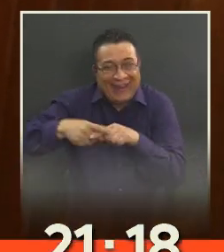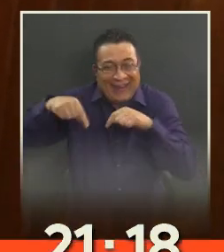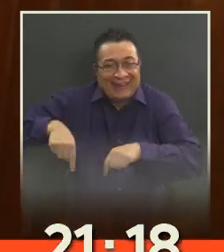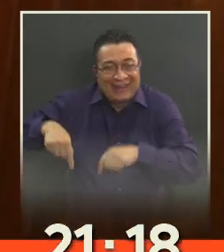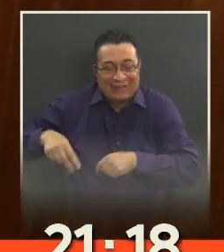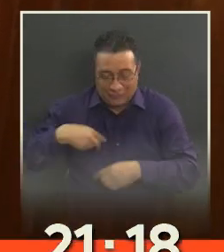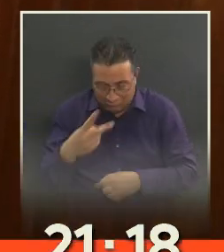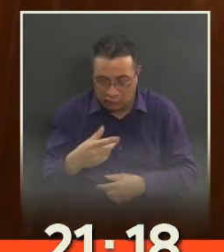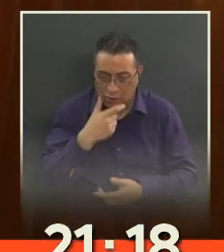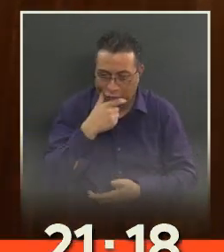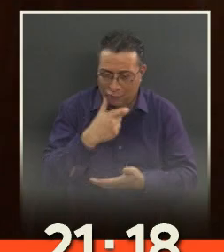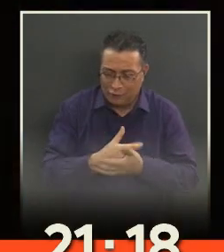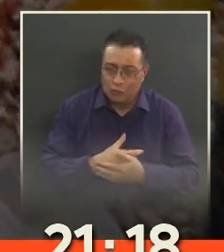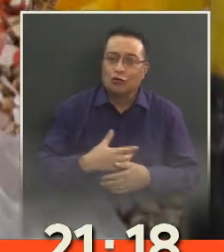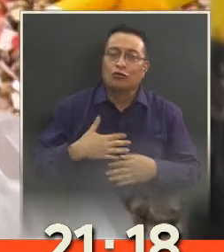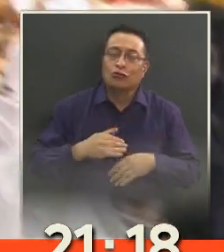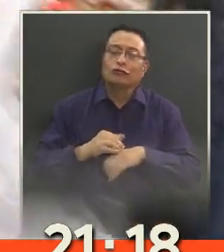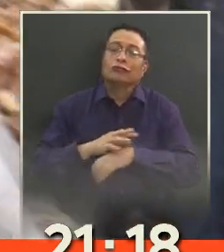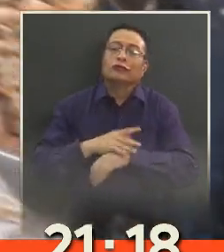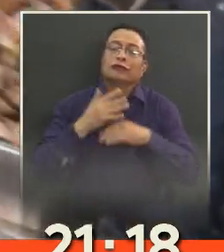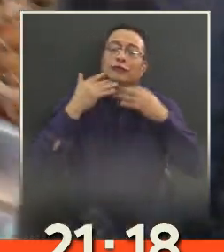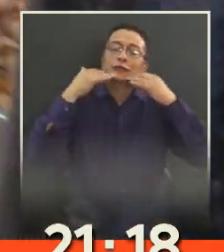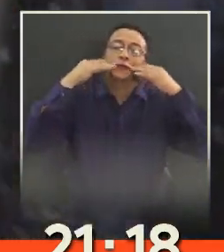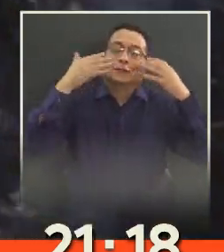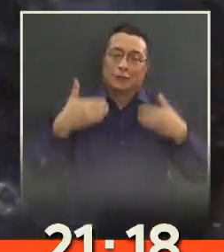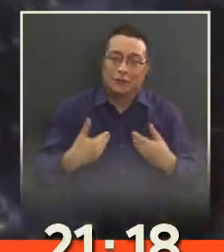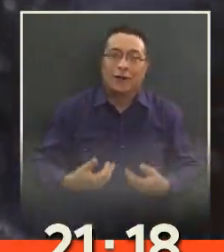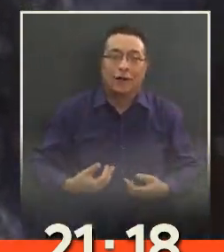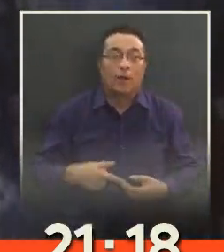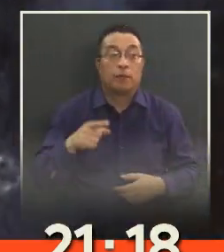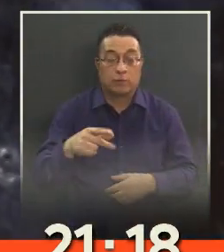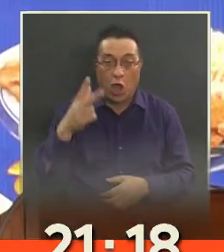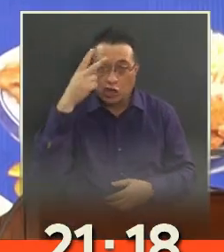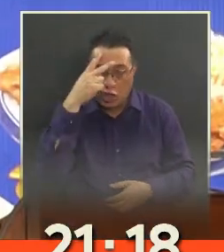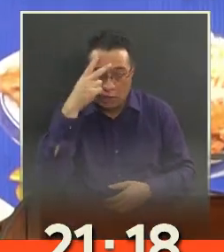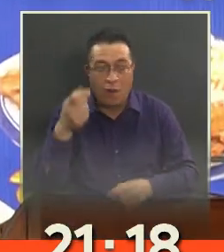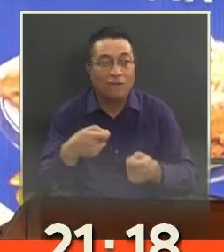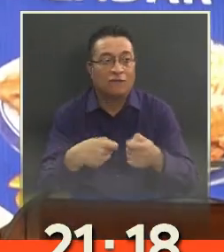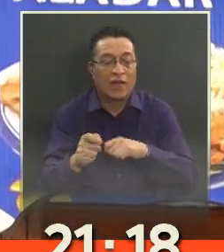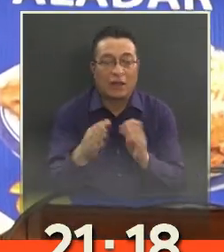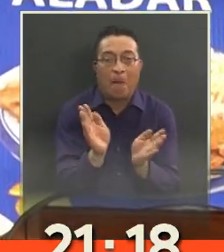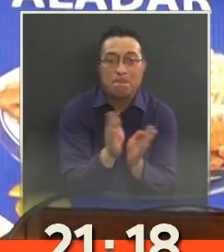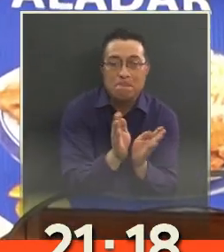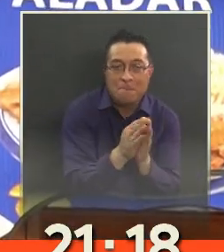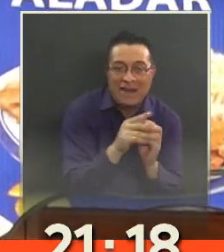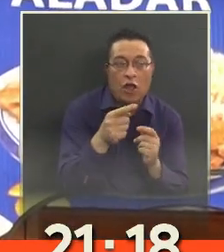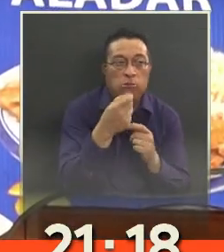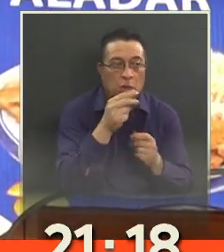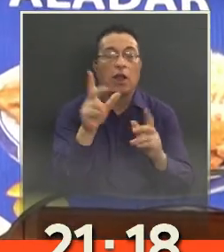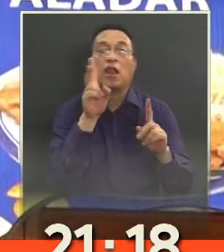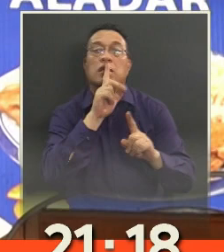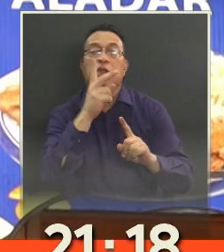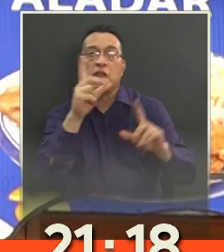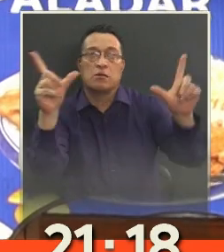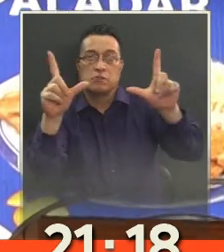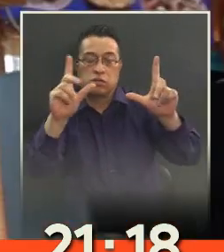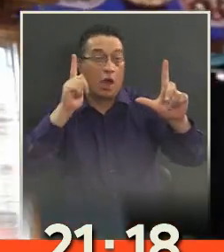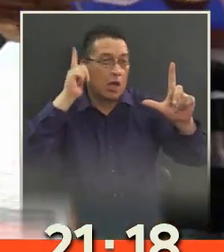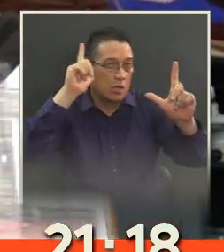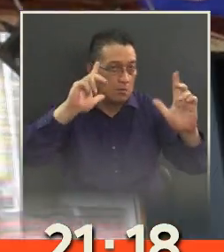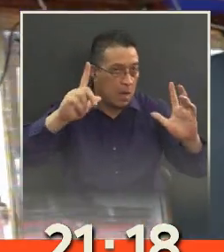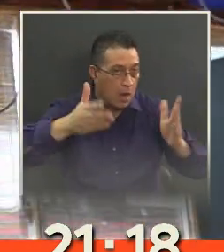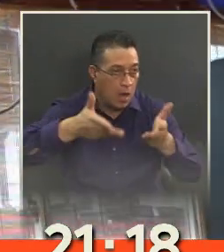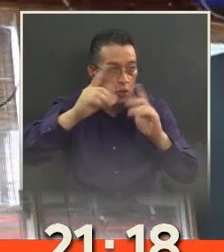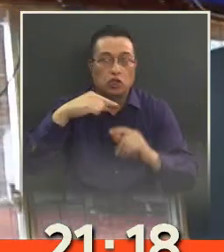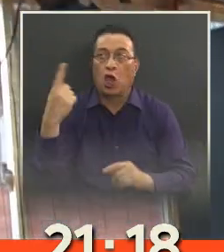impactante, no deja de ser emocionante. En Coquimbo, en medio de la venta de mariscos frescos, pusieron la tele, subieron el volumen y comenzaron los